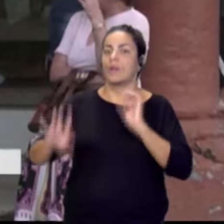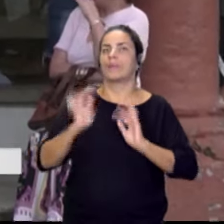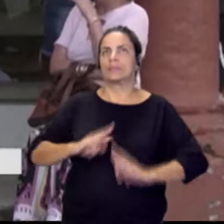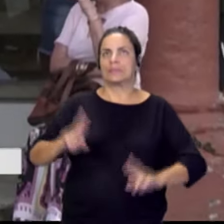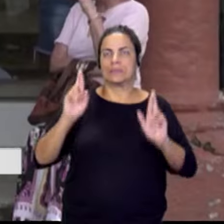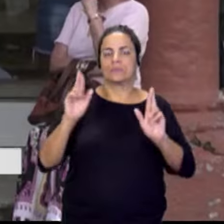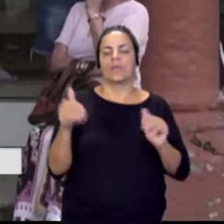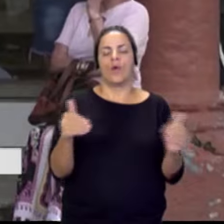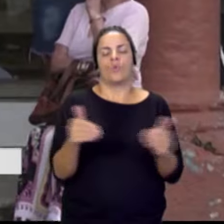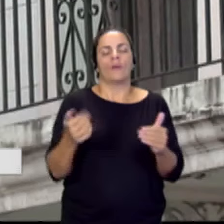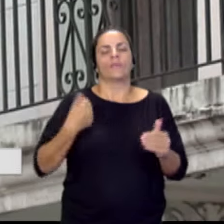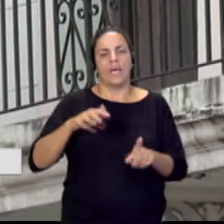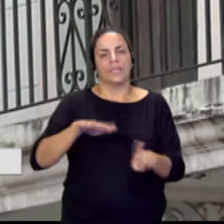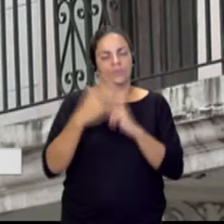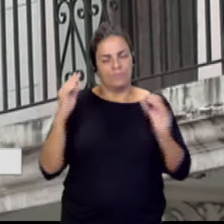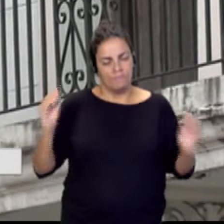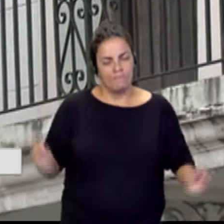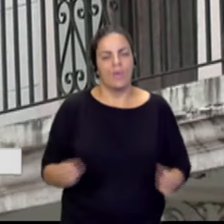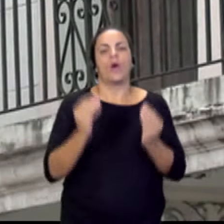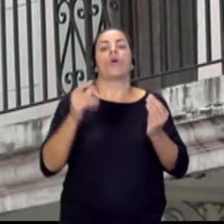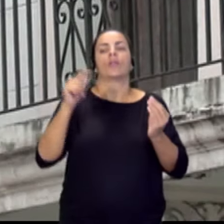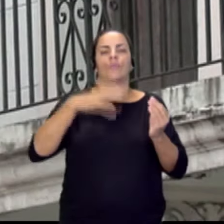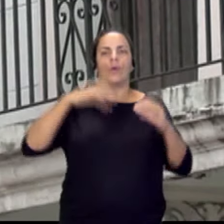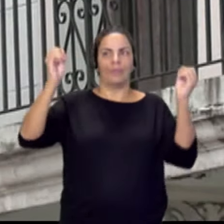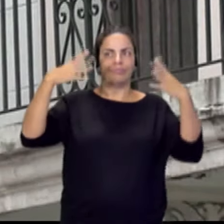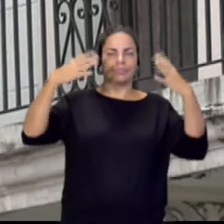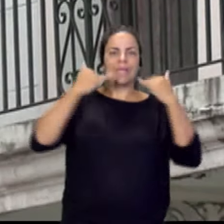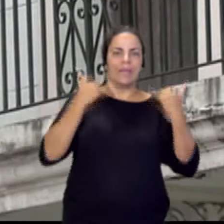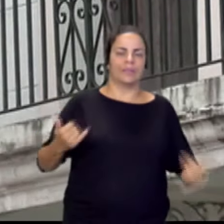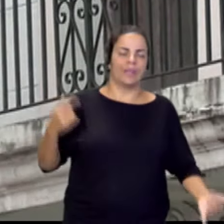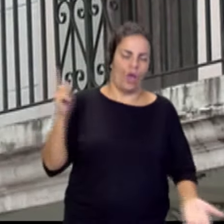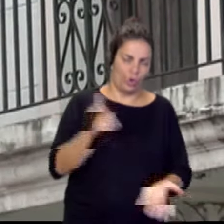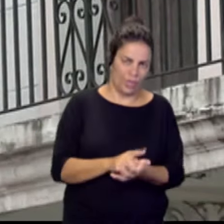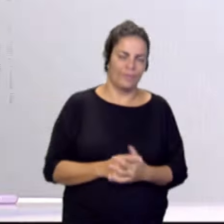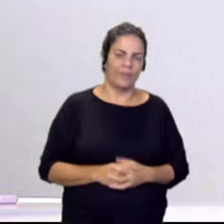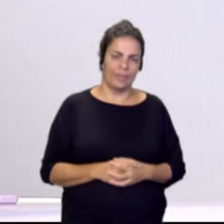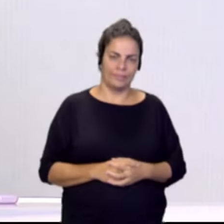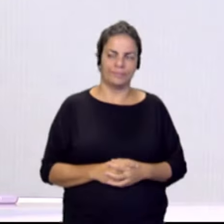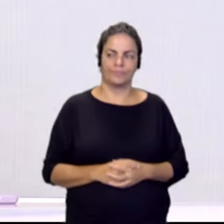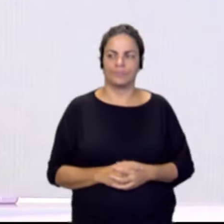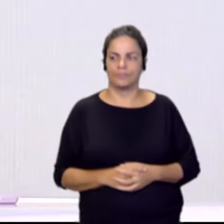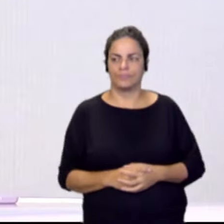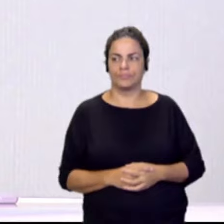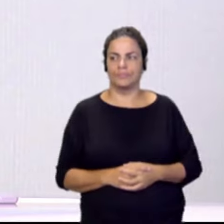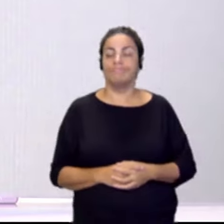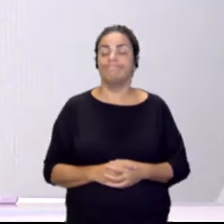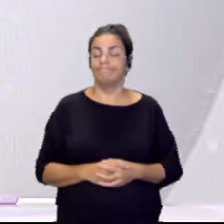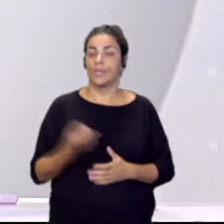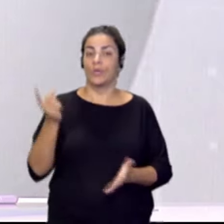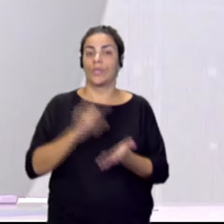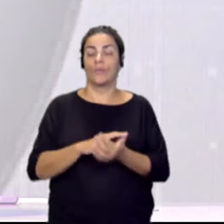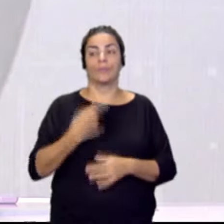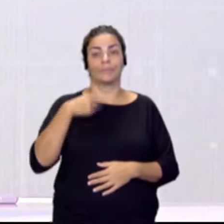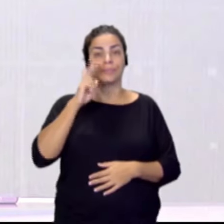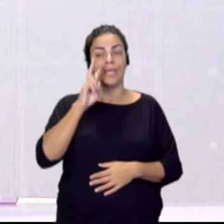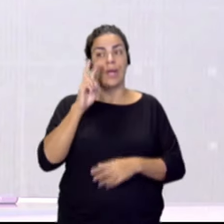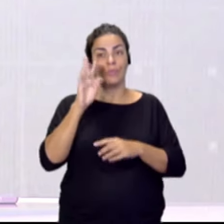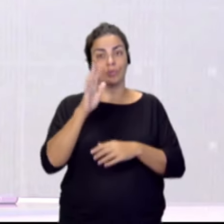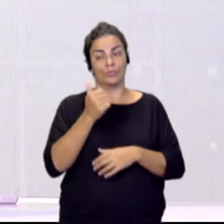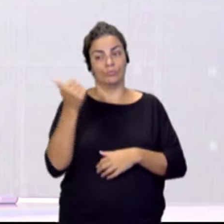mejorado la situación y puedan de nuevo tener electricidad. Y un día más tenemos que mirar a Oriente Próximo, porque más